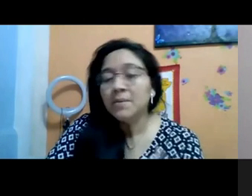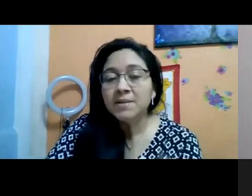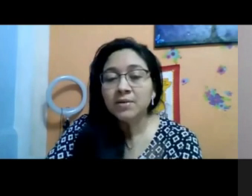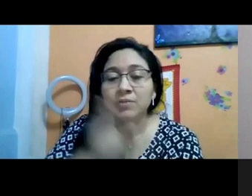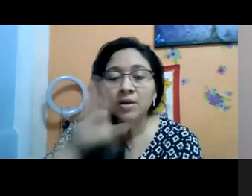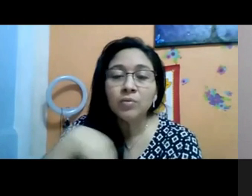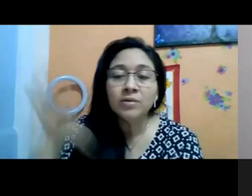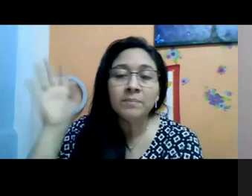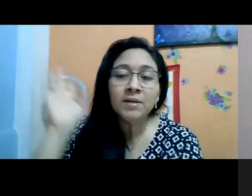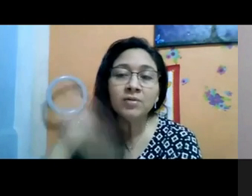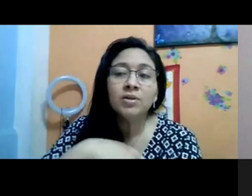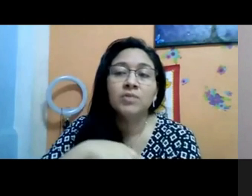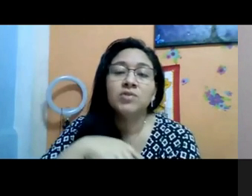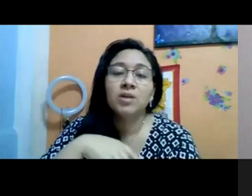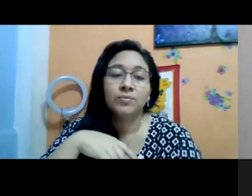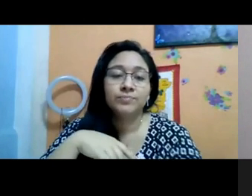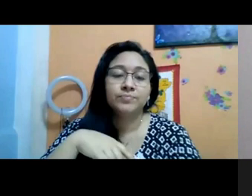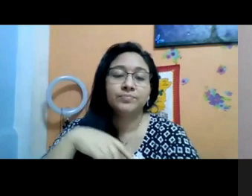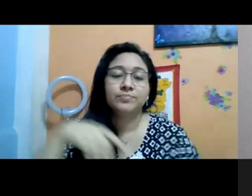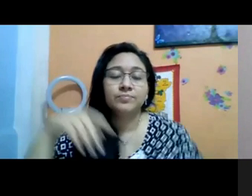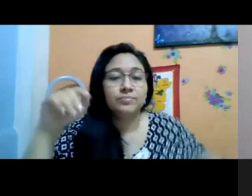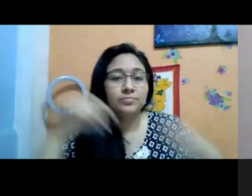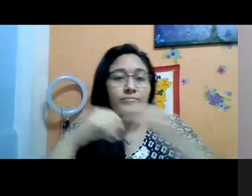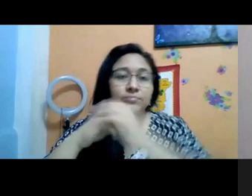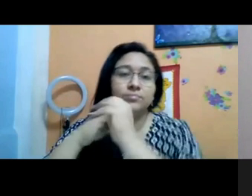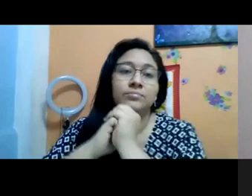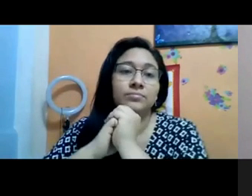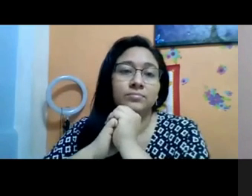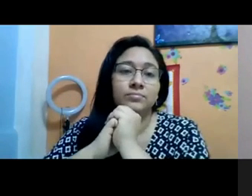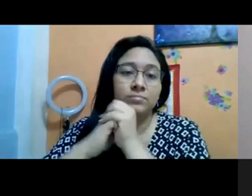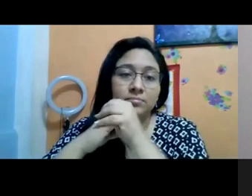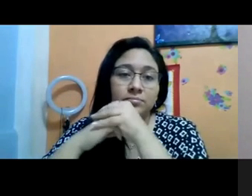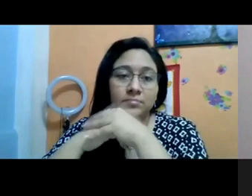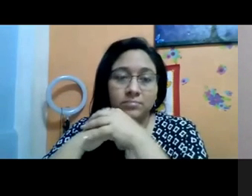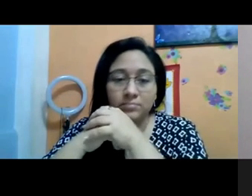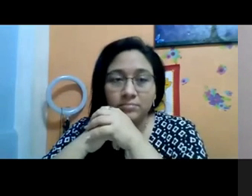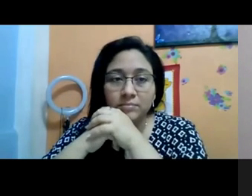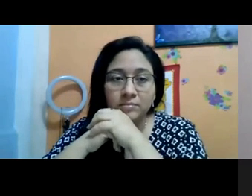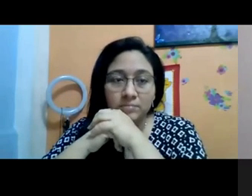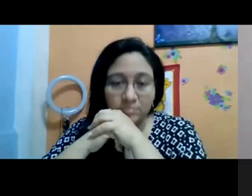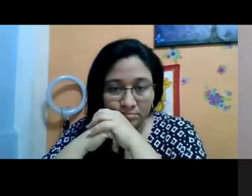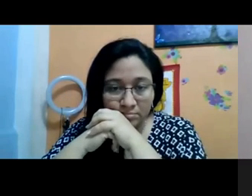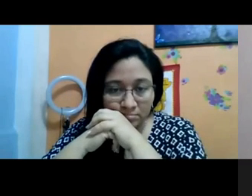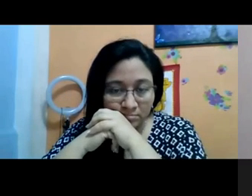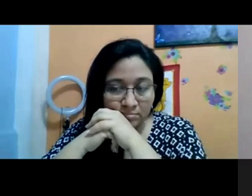avisar, me avisa, cosa que yo tengo un tiempito, y lo chequeo. Pueden enviarme a mi correo, ya les voy a escribir.